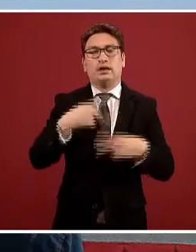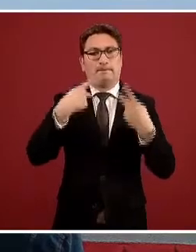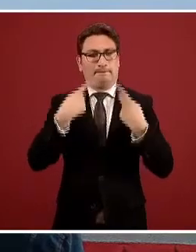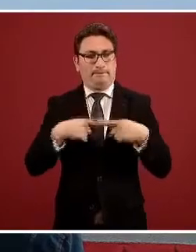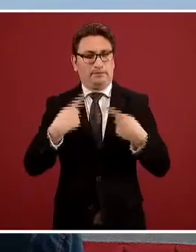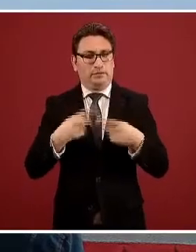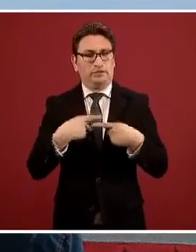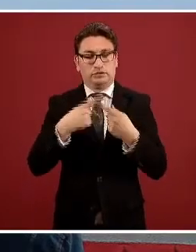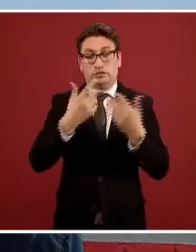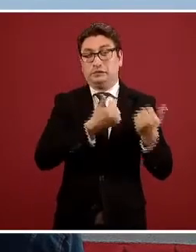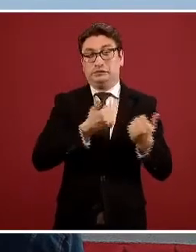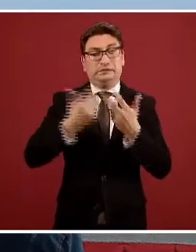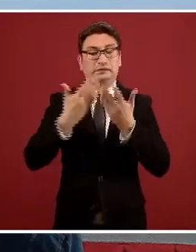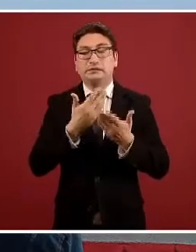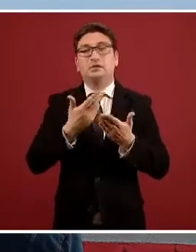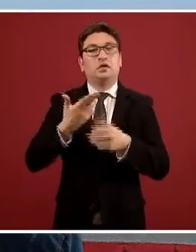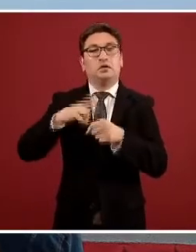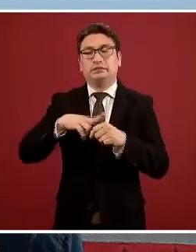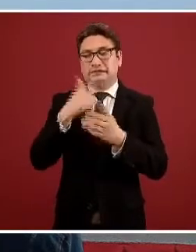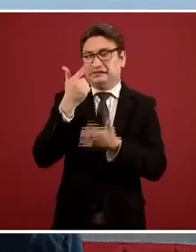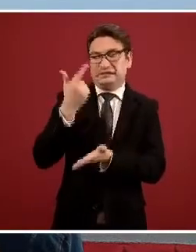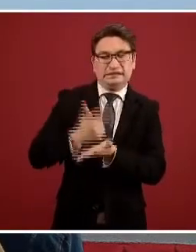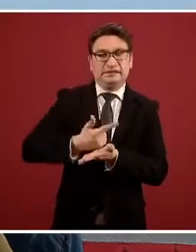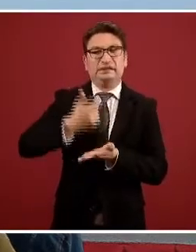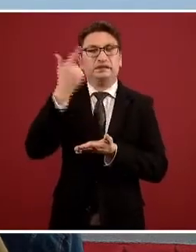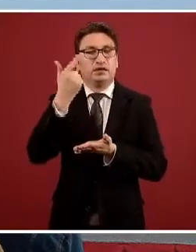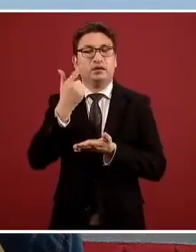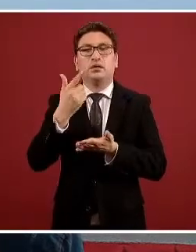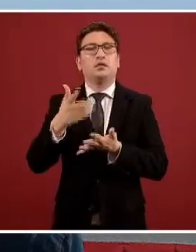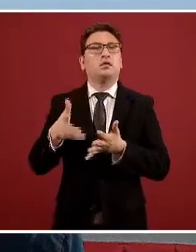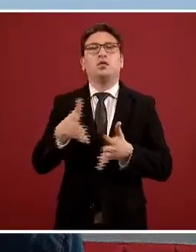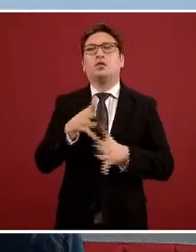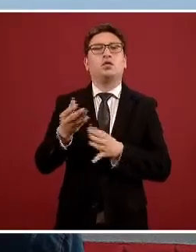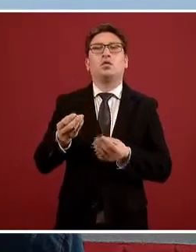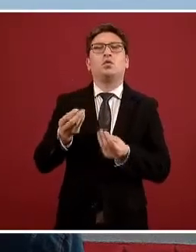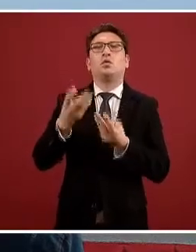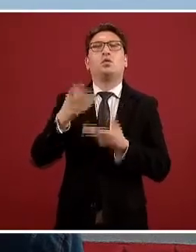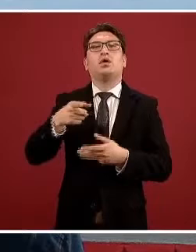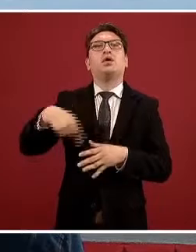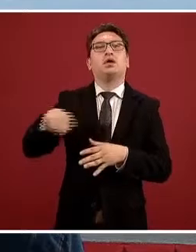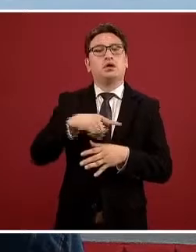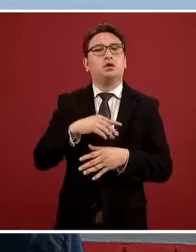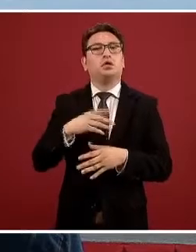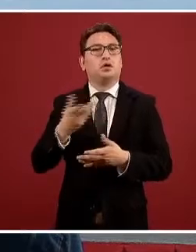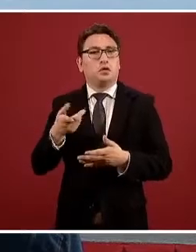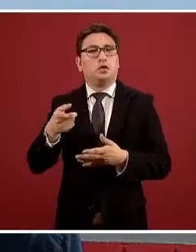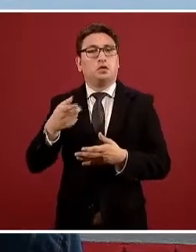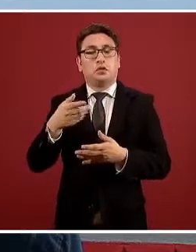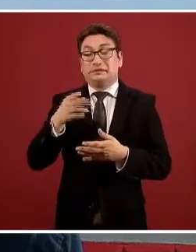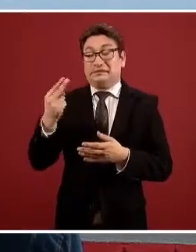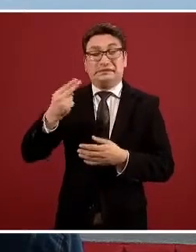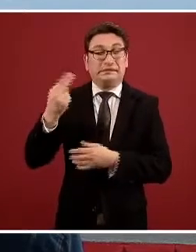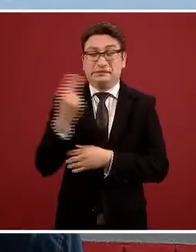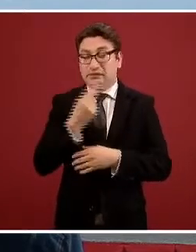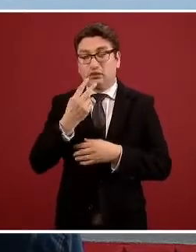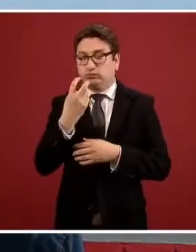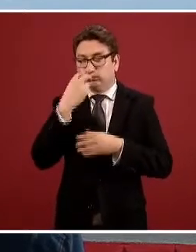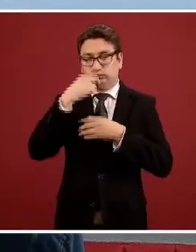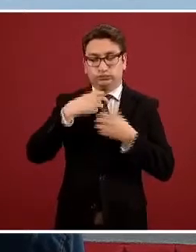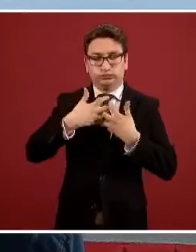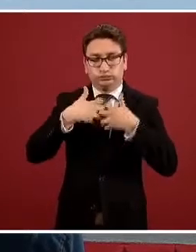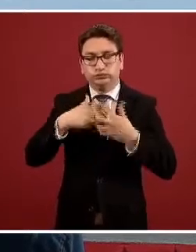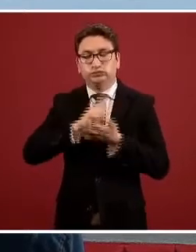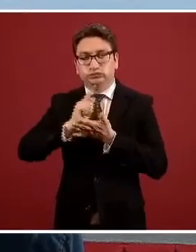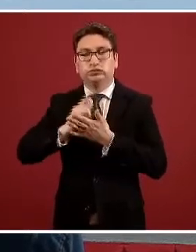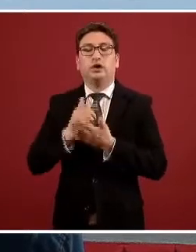personas que llegan graves y se hospitalizan, una proporción de ellas finalmente termina requiriendo ventilación mecánica